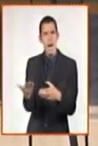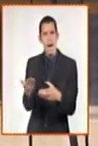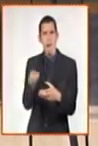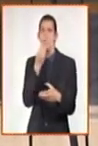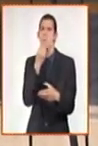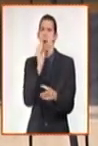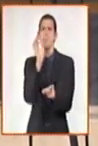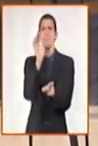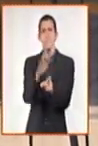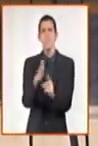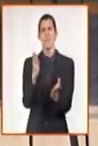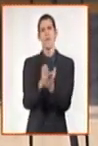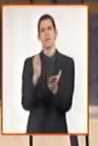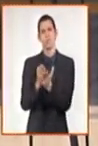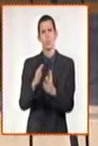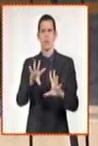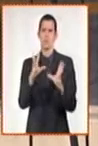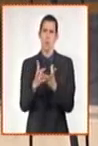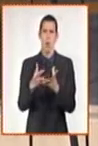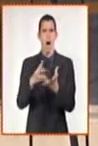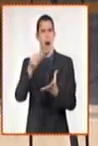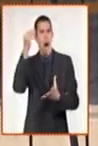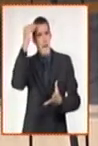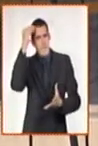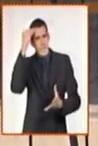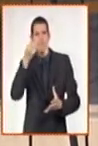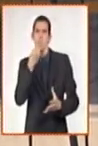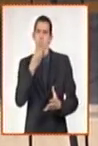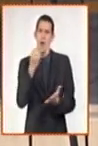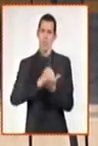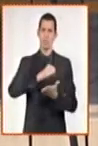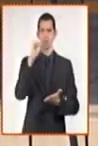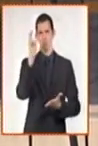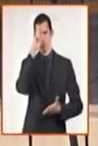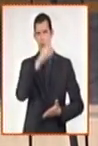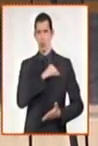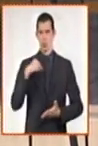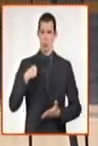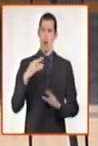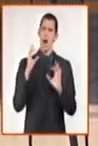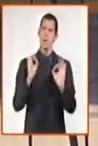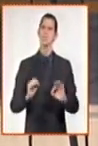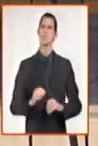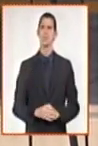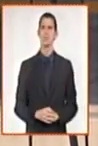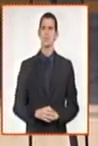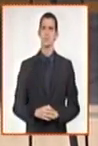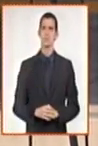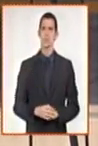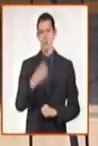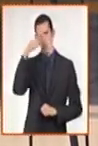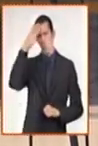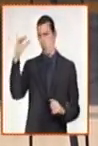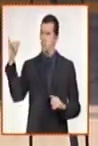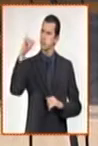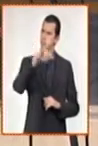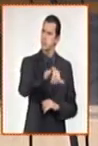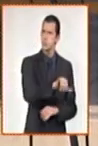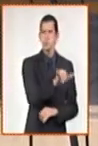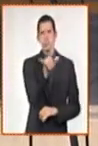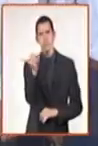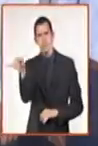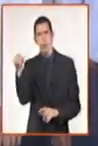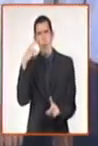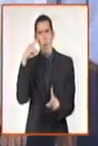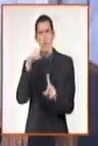de cooperación. Vienen aviones, se van aviones y sigue fortaleciéndose la amistad, la